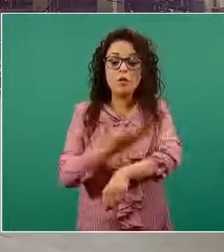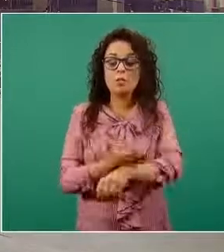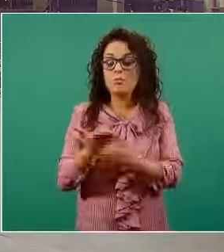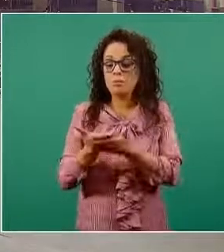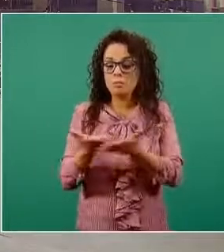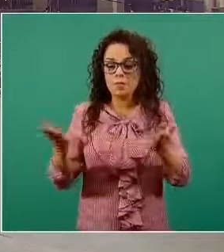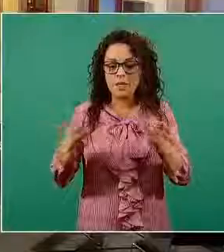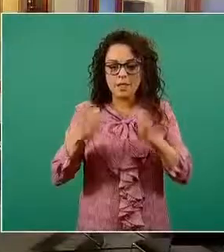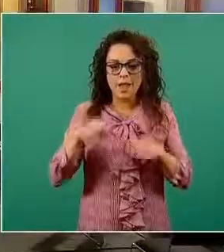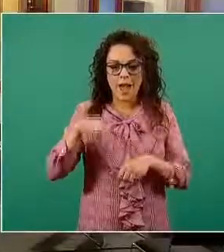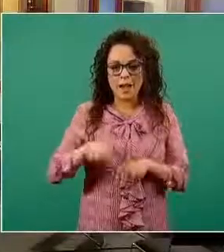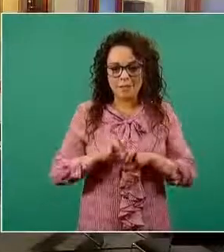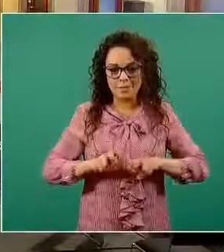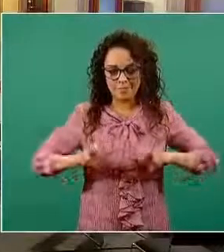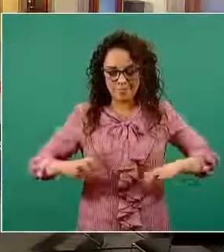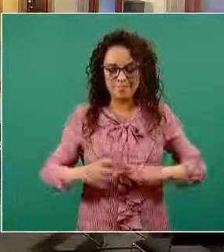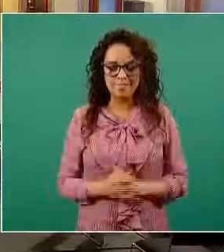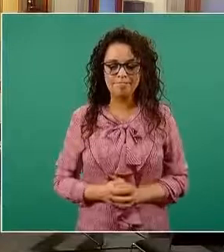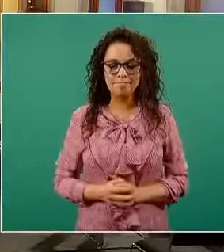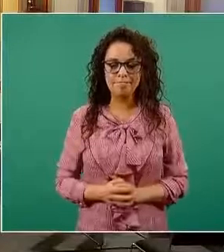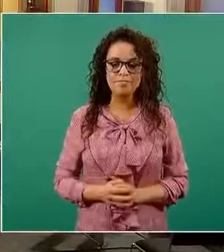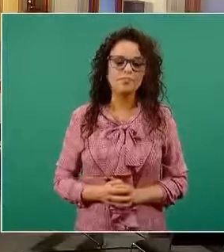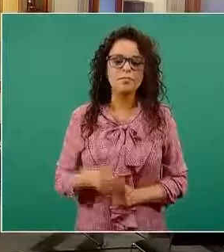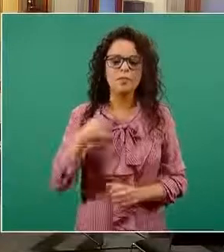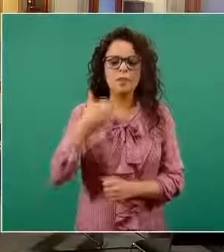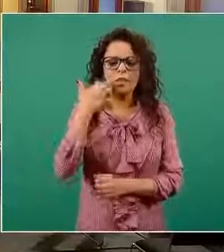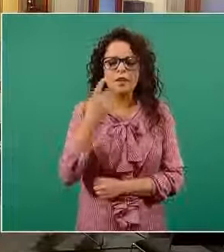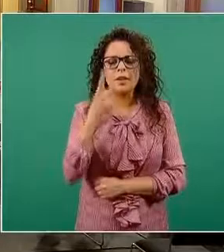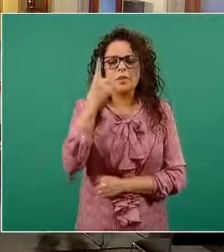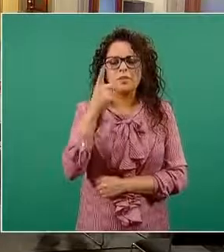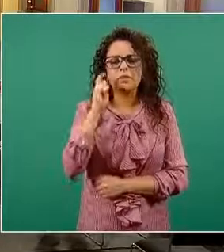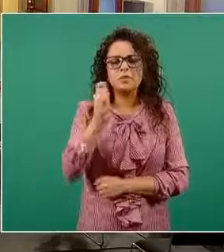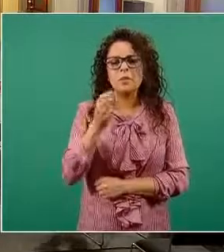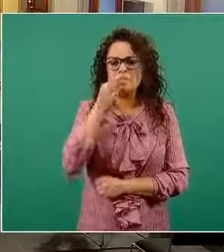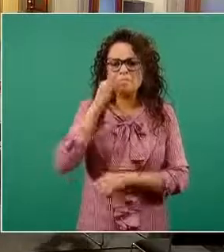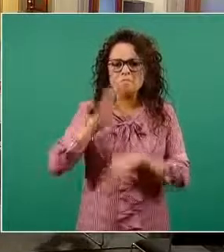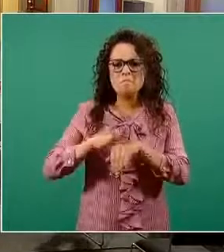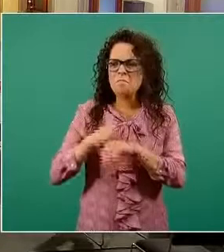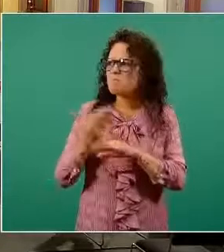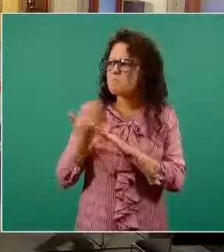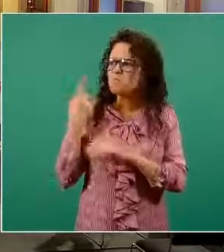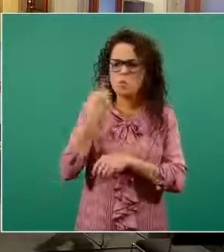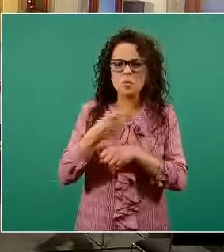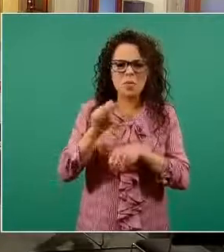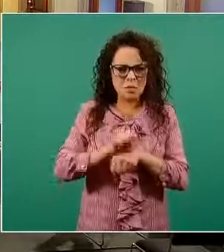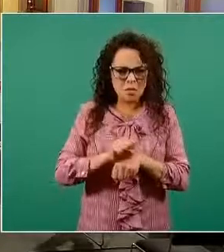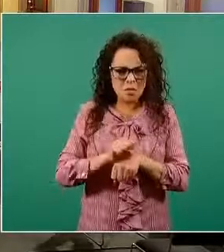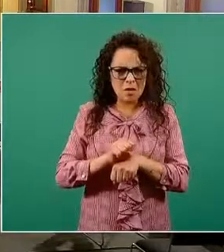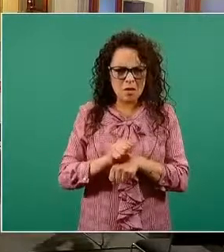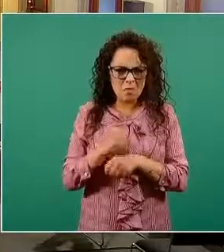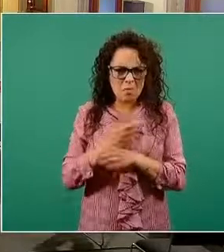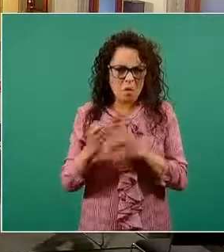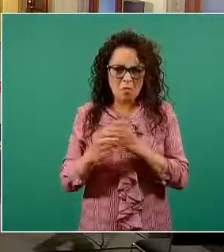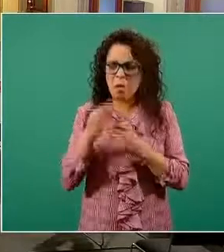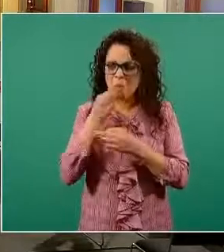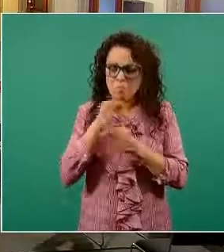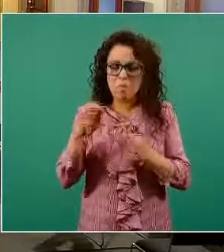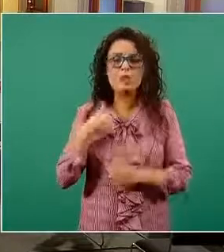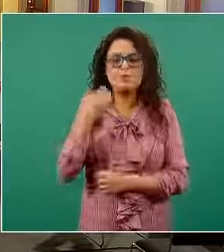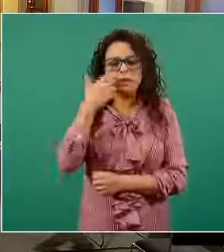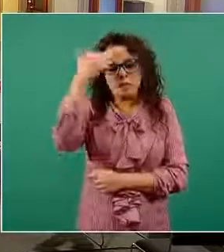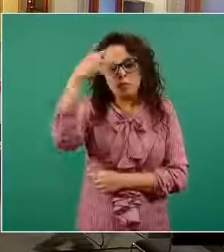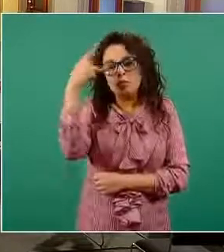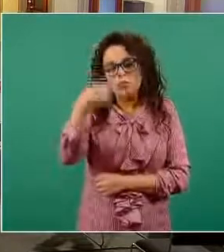aquí. Doctor, hay una cuestión que fue anunciada la semana pasada y yo le quiero pedir su